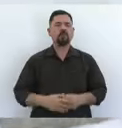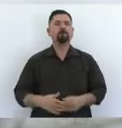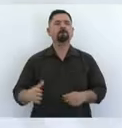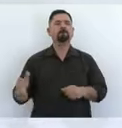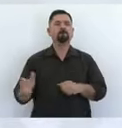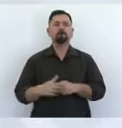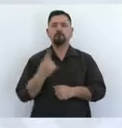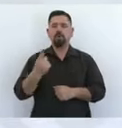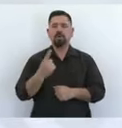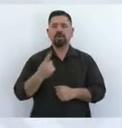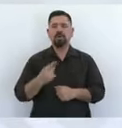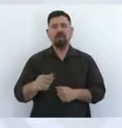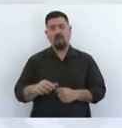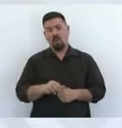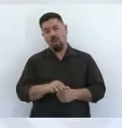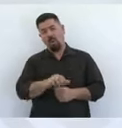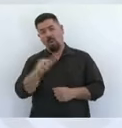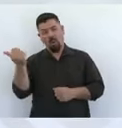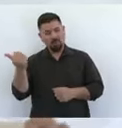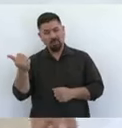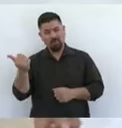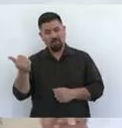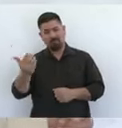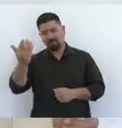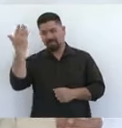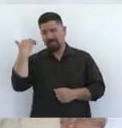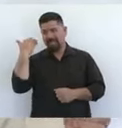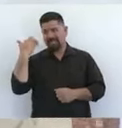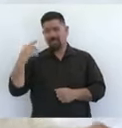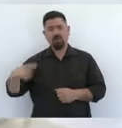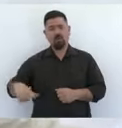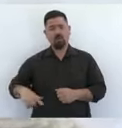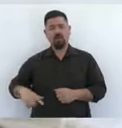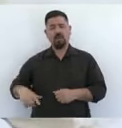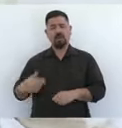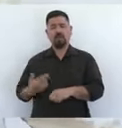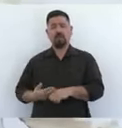porque otros, puro gobernador,